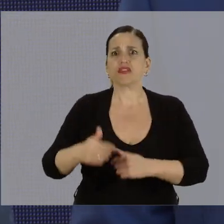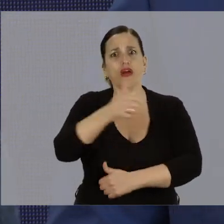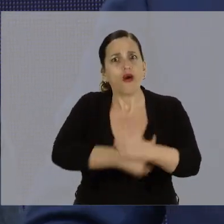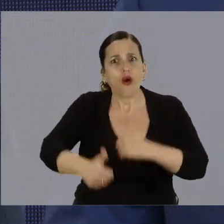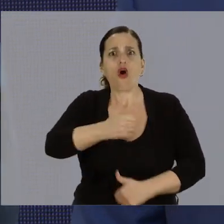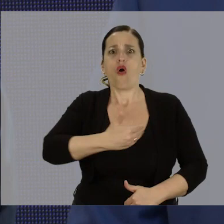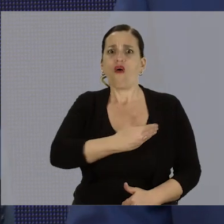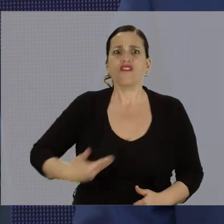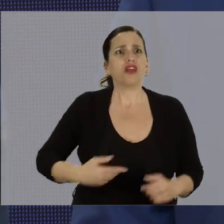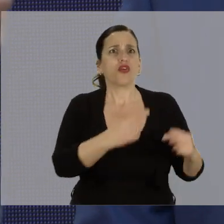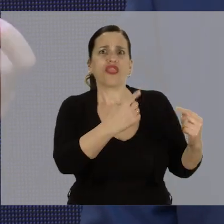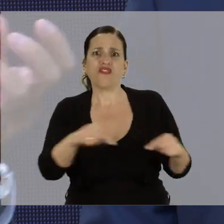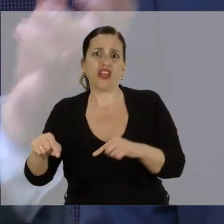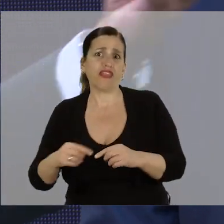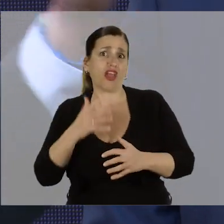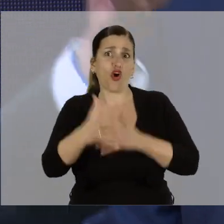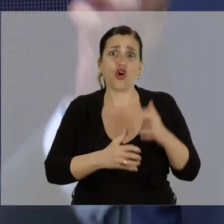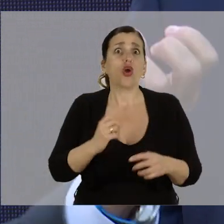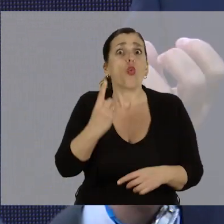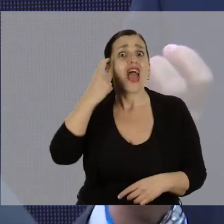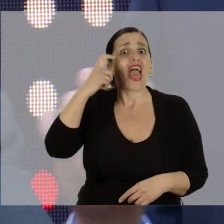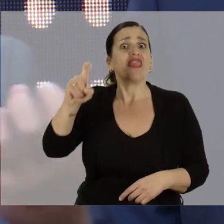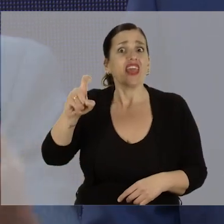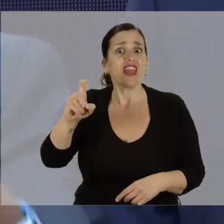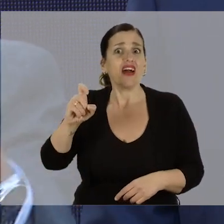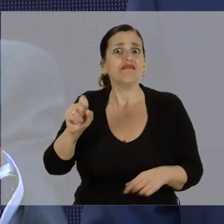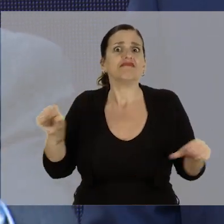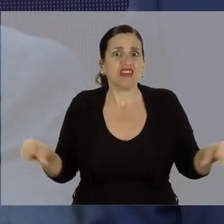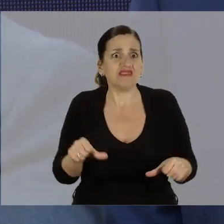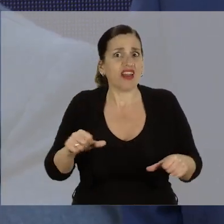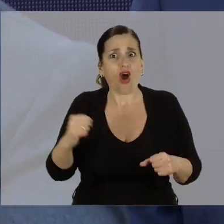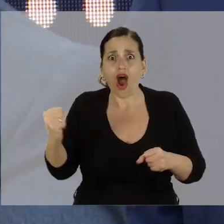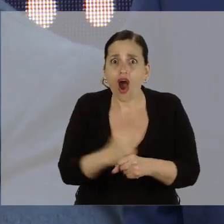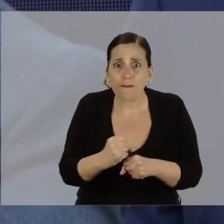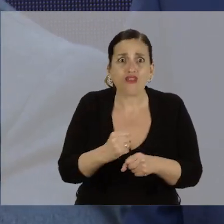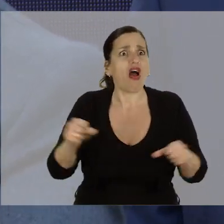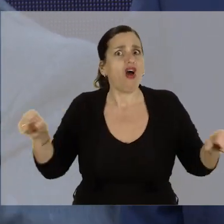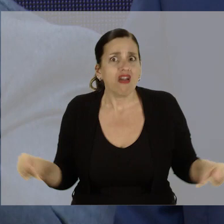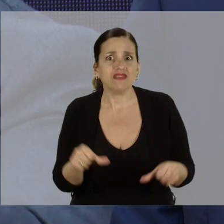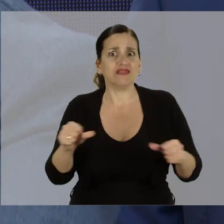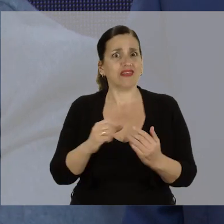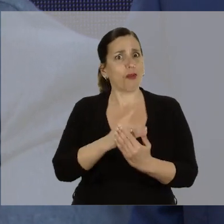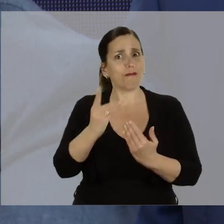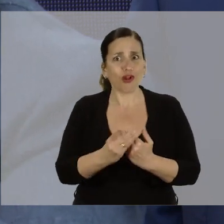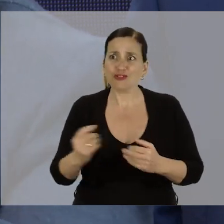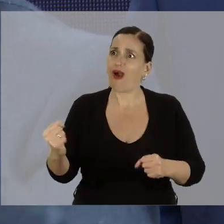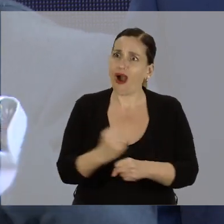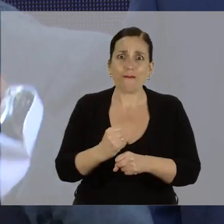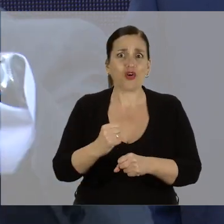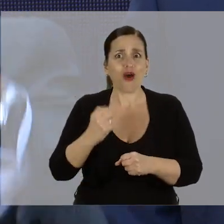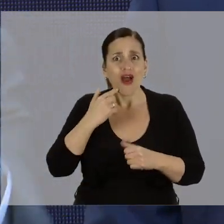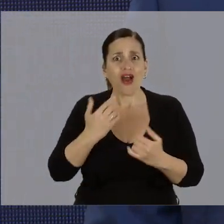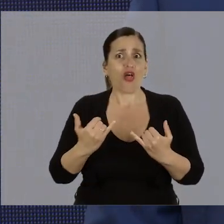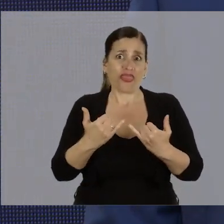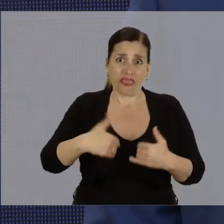que pasan los partidos en el gobierno, y una idea hizo carne, cuajó,